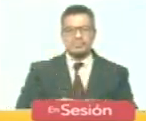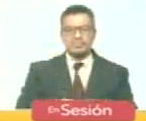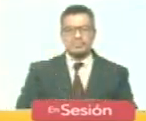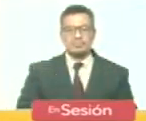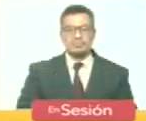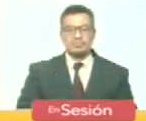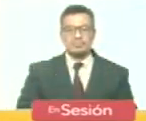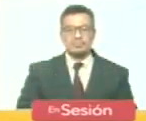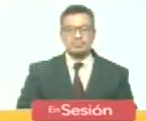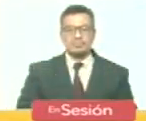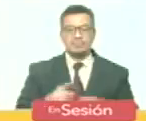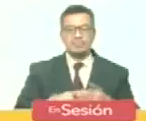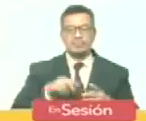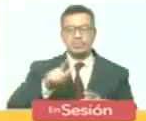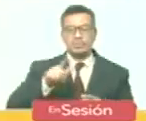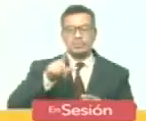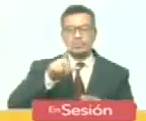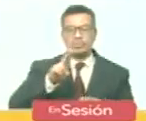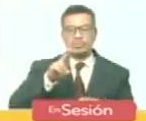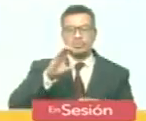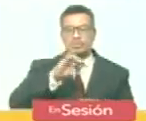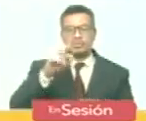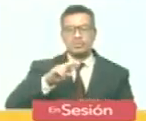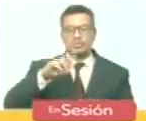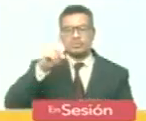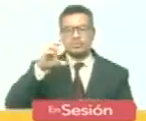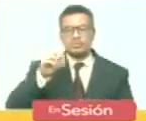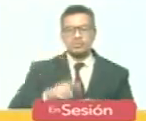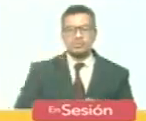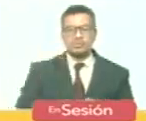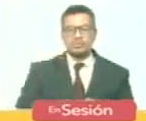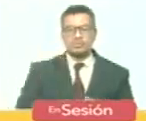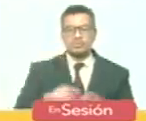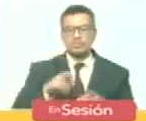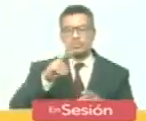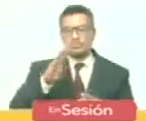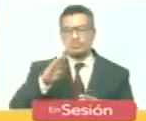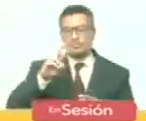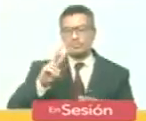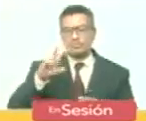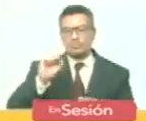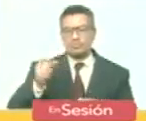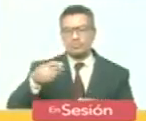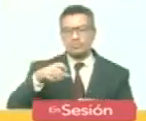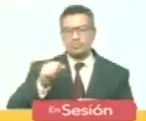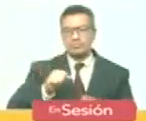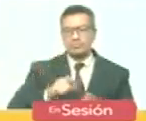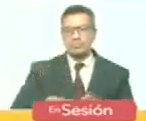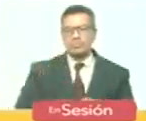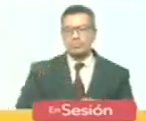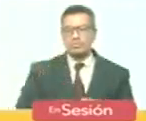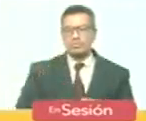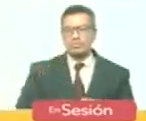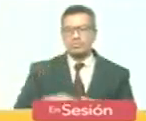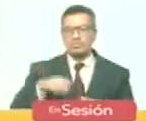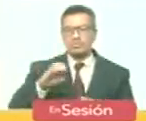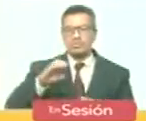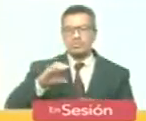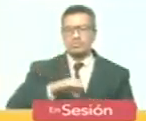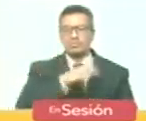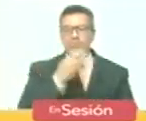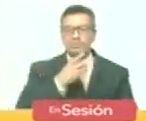con Santos Luzardo en Doña Bárbara, con Marcos Vargas en Canaima, con Cantaclaro